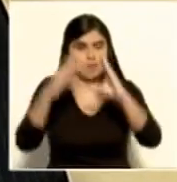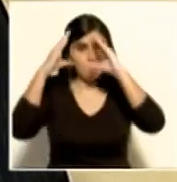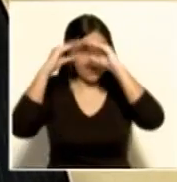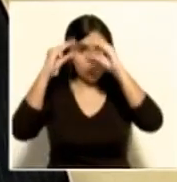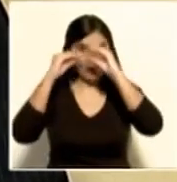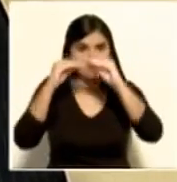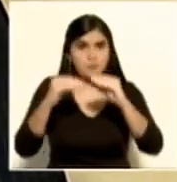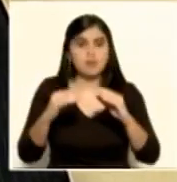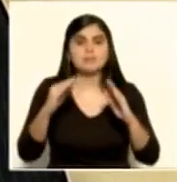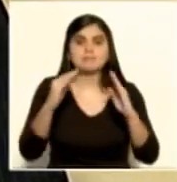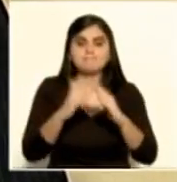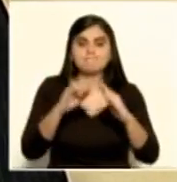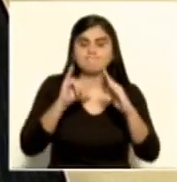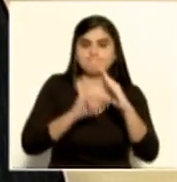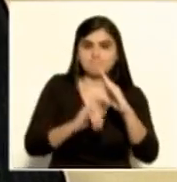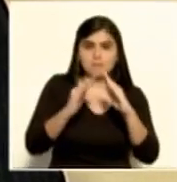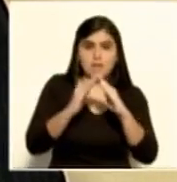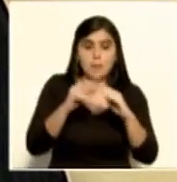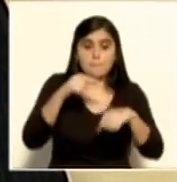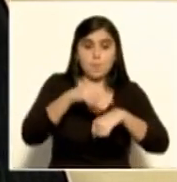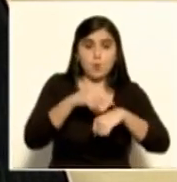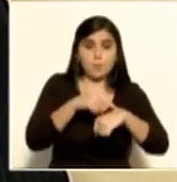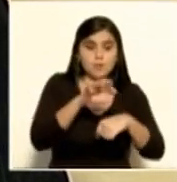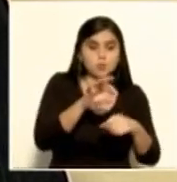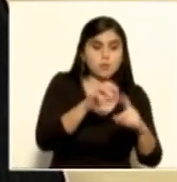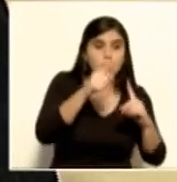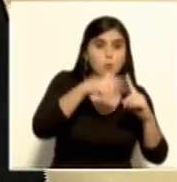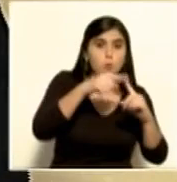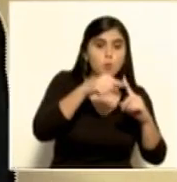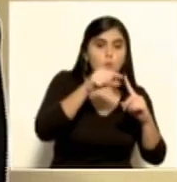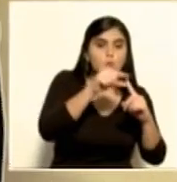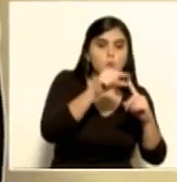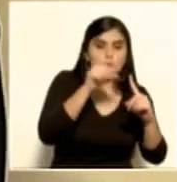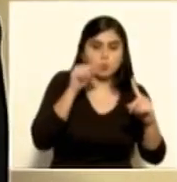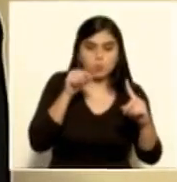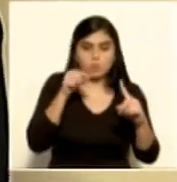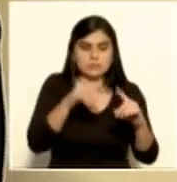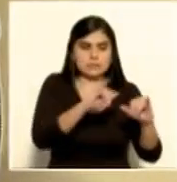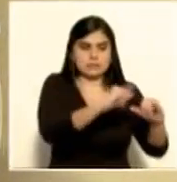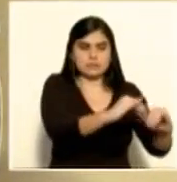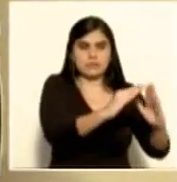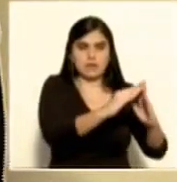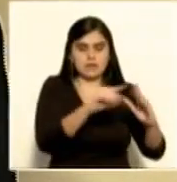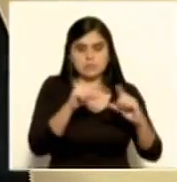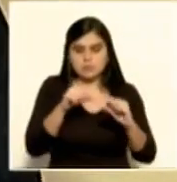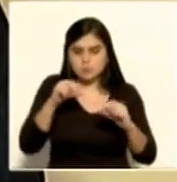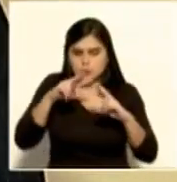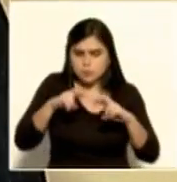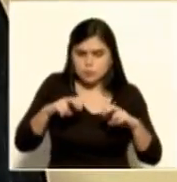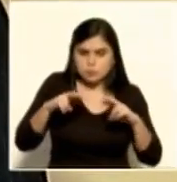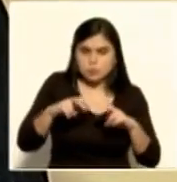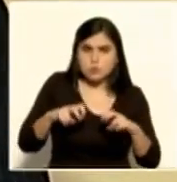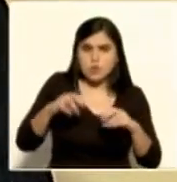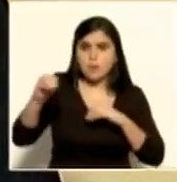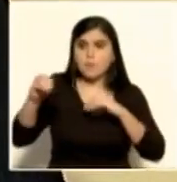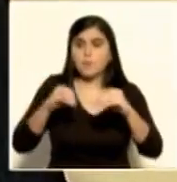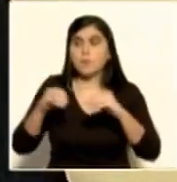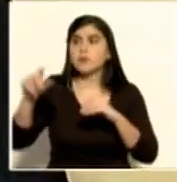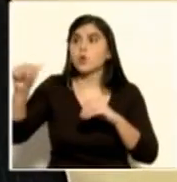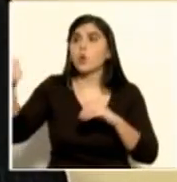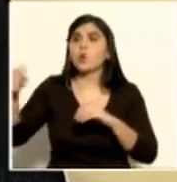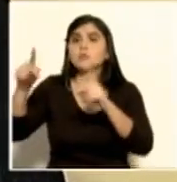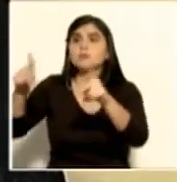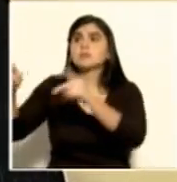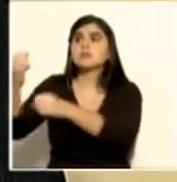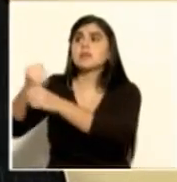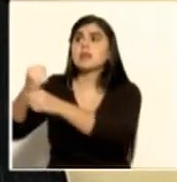que cumplirse en el momento que se toma la muestra. Eso va a agilizar mucho. Además, hemos estado movilizando personal del nivel central del Ministerio de Salud